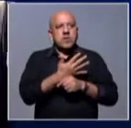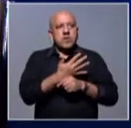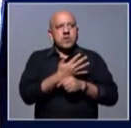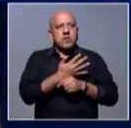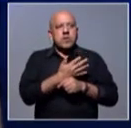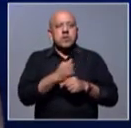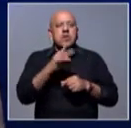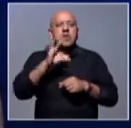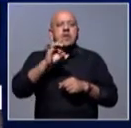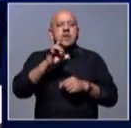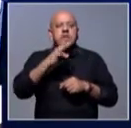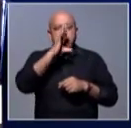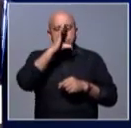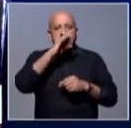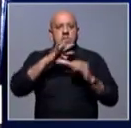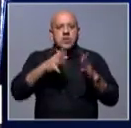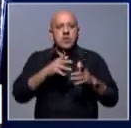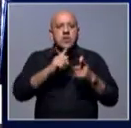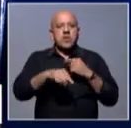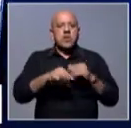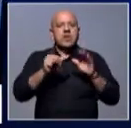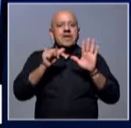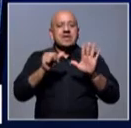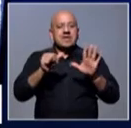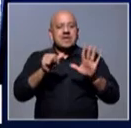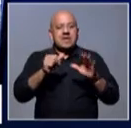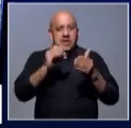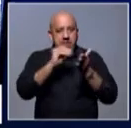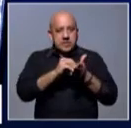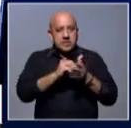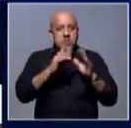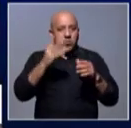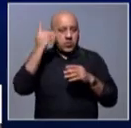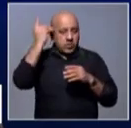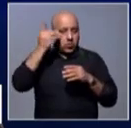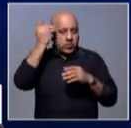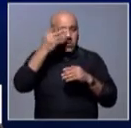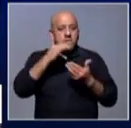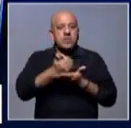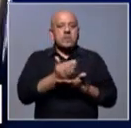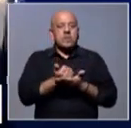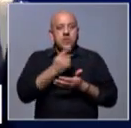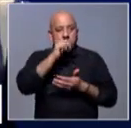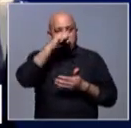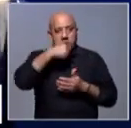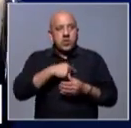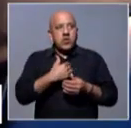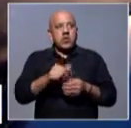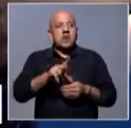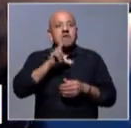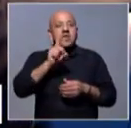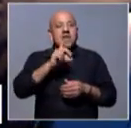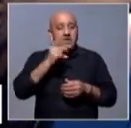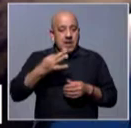15 de febrero del año que viene bien iniciar mi sexto período como diputado por el departamento rumbo a 30 años